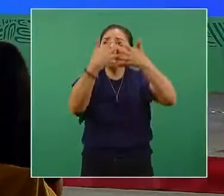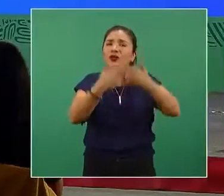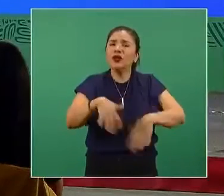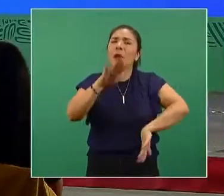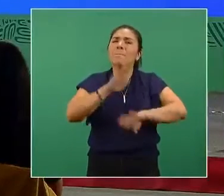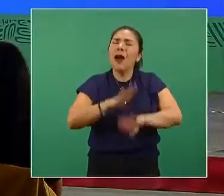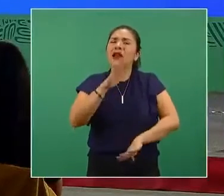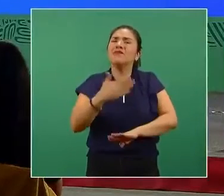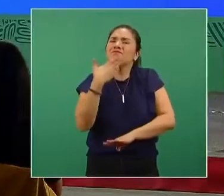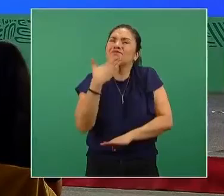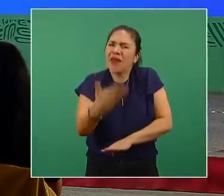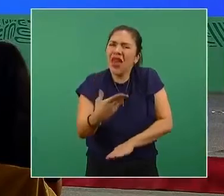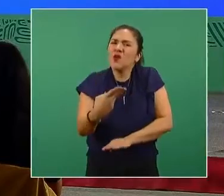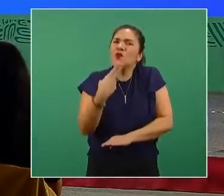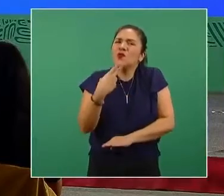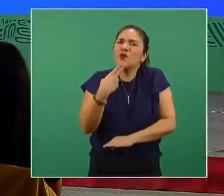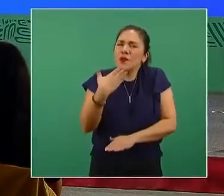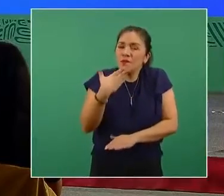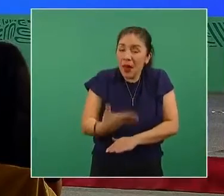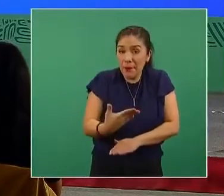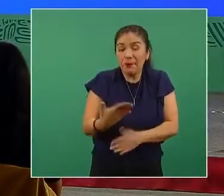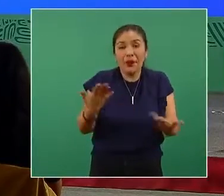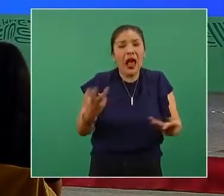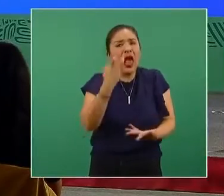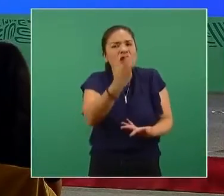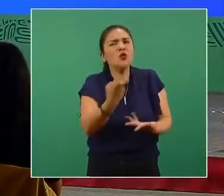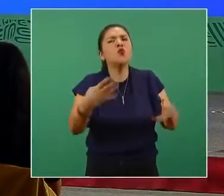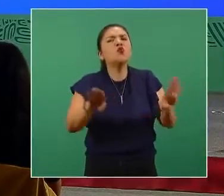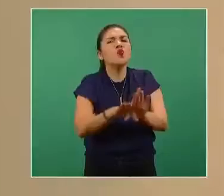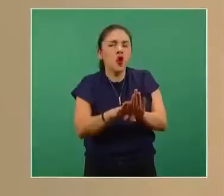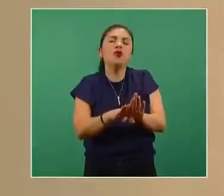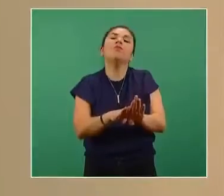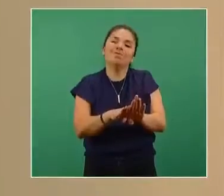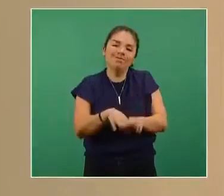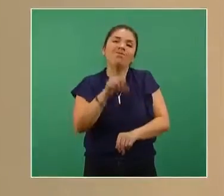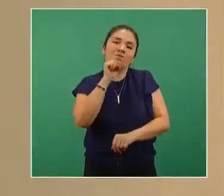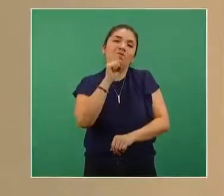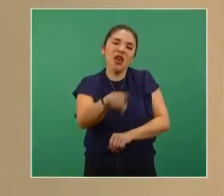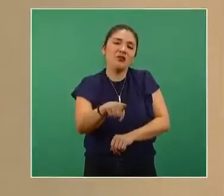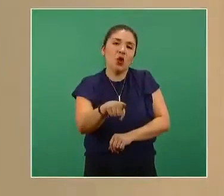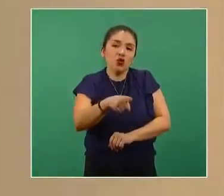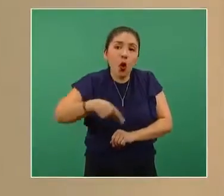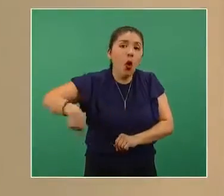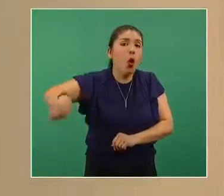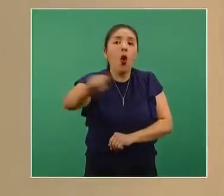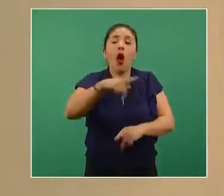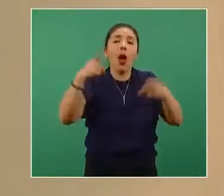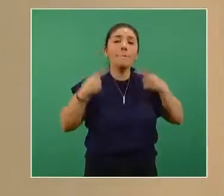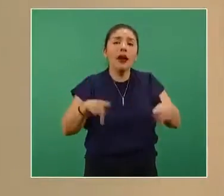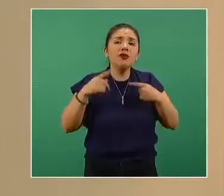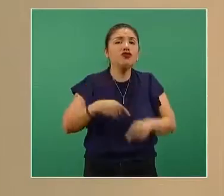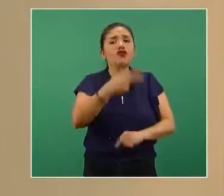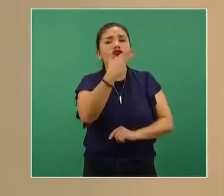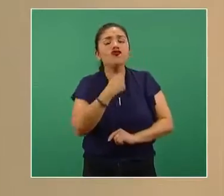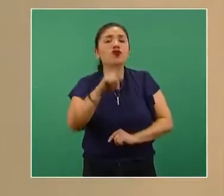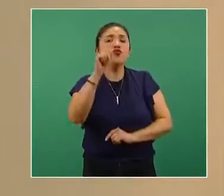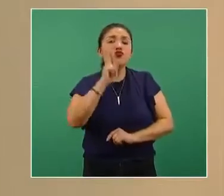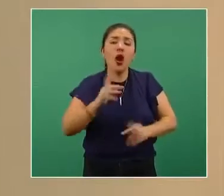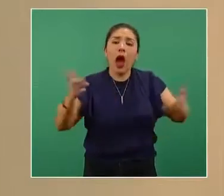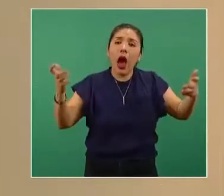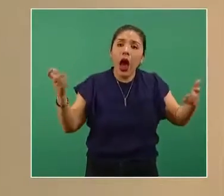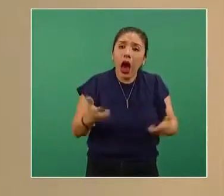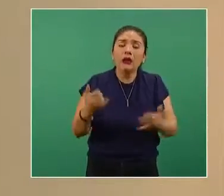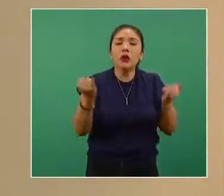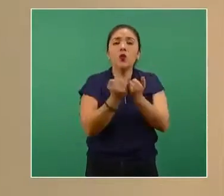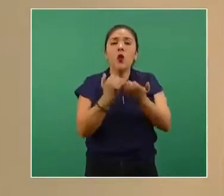manera más eficiente posible. Para esto se necesita la colaboración de todas y todos, la sociedad